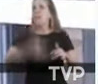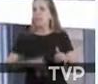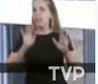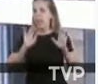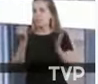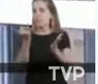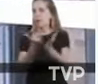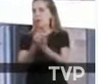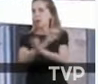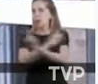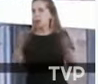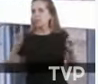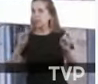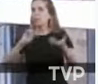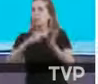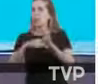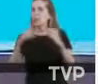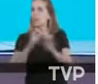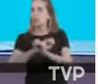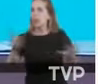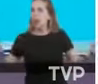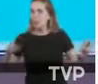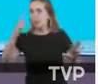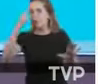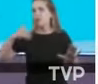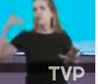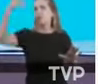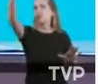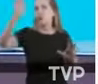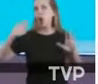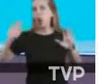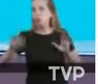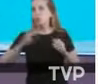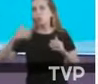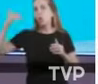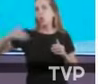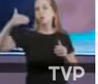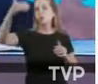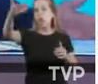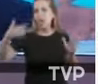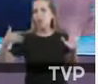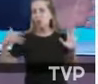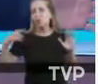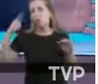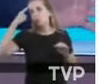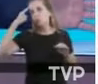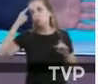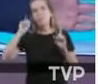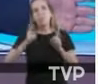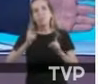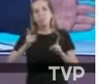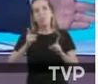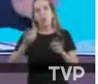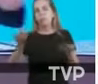problema menor, que es un problema que va a afectar a muchas generaciones, que inevitablemente tenemos que hablar de lo que acaba de